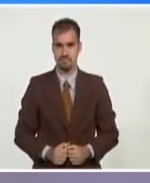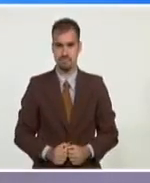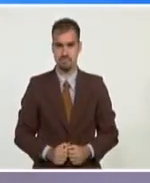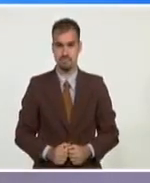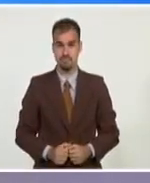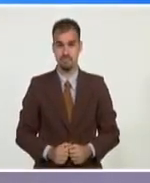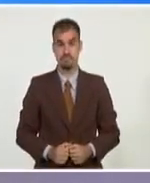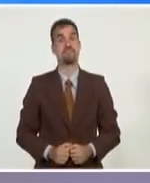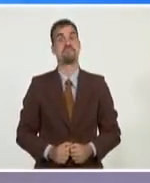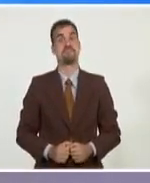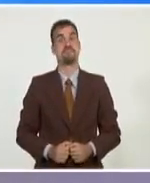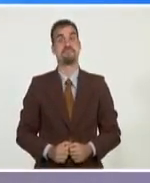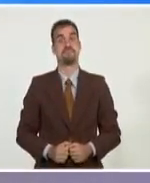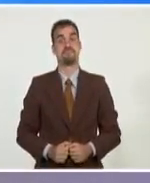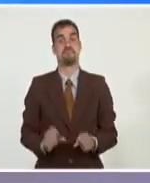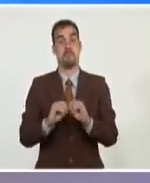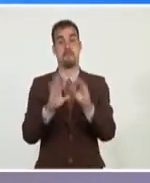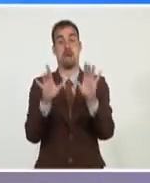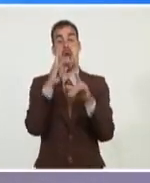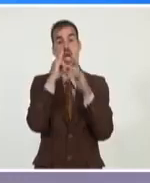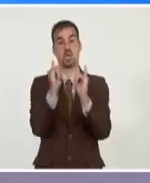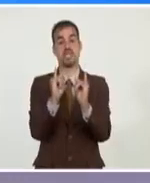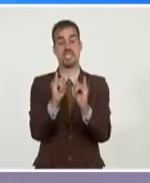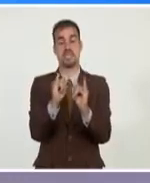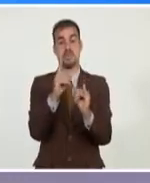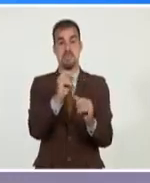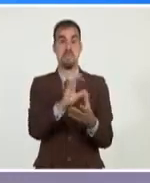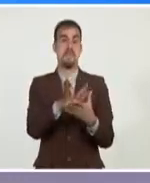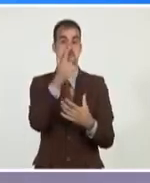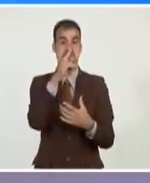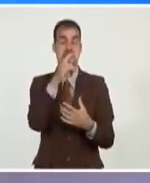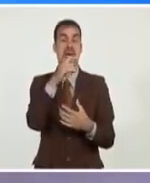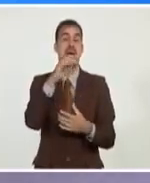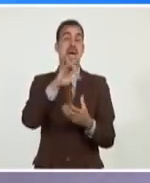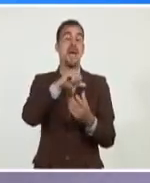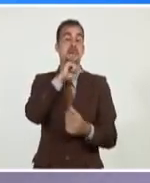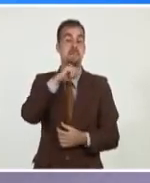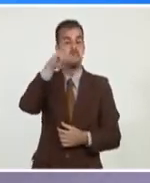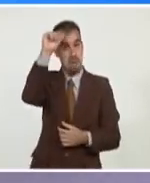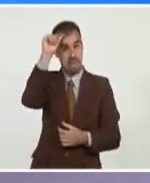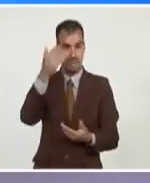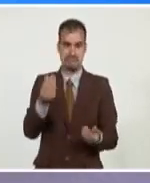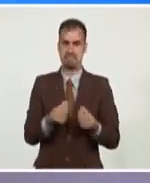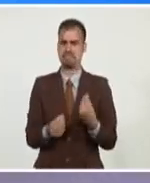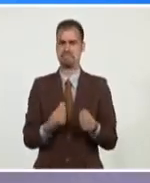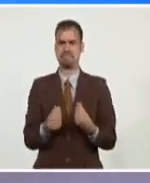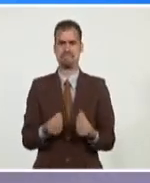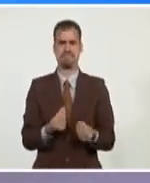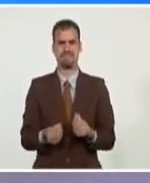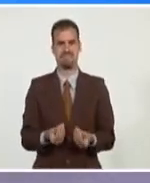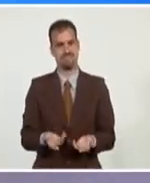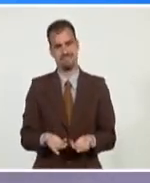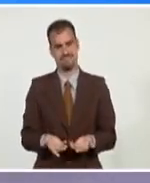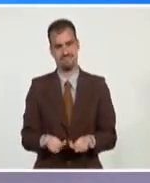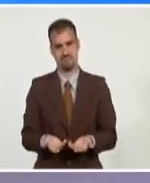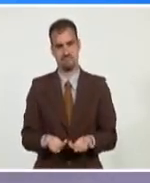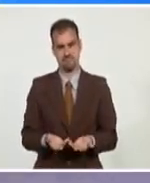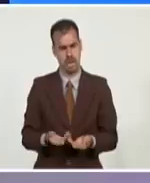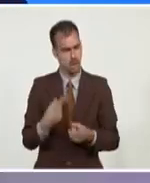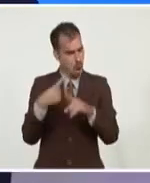Sacaron a la madrina en el noticiero. Bueno, por suerte la policía no sabe ese nombre, ¿eh? No lo sabía, madrina. ¿Quieren seguir escuchando un poco